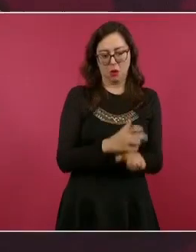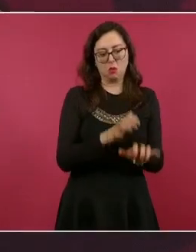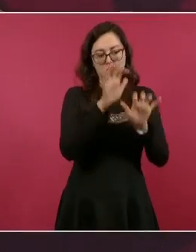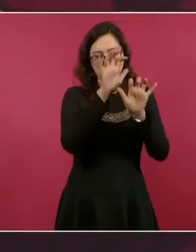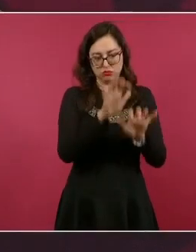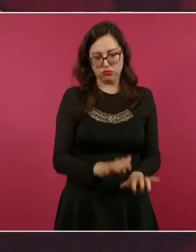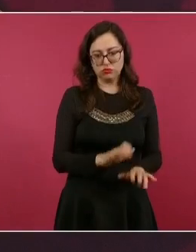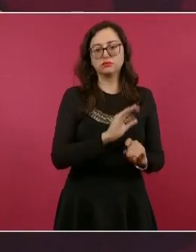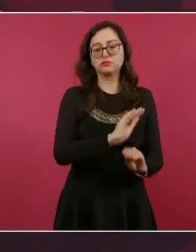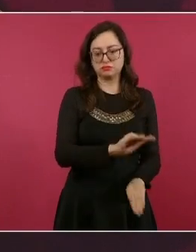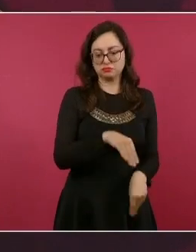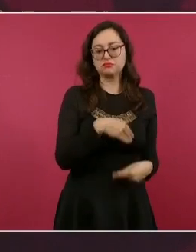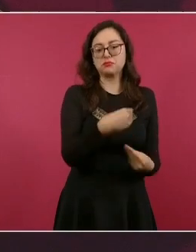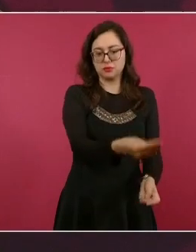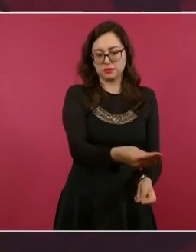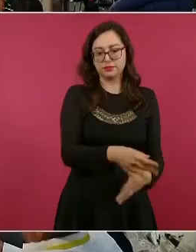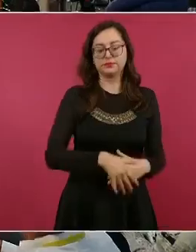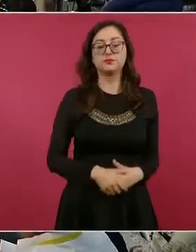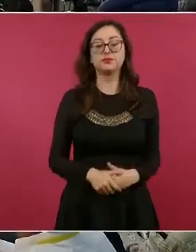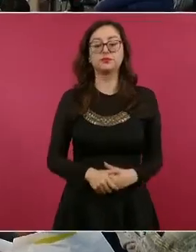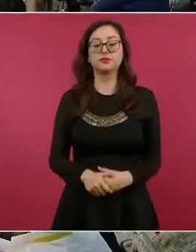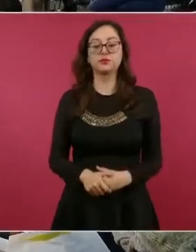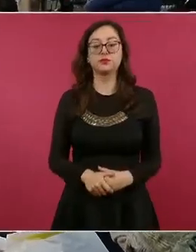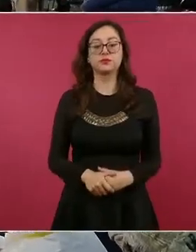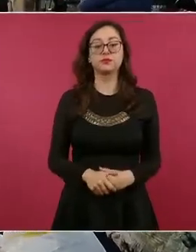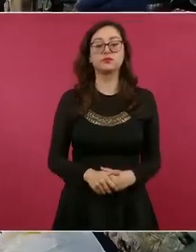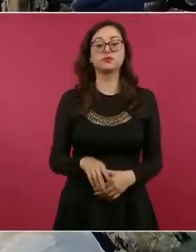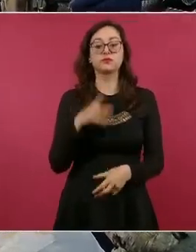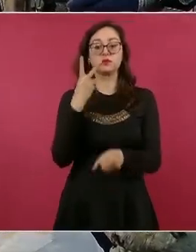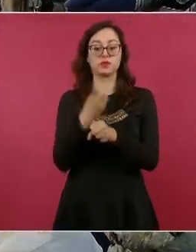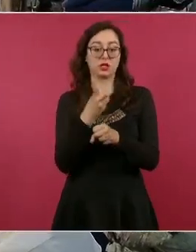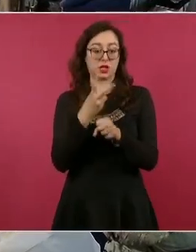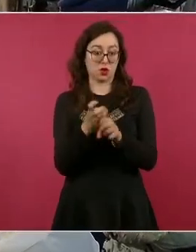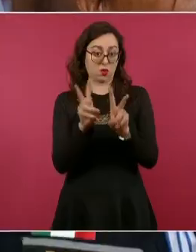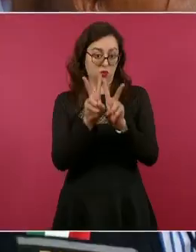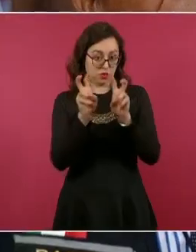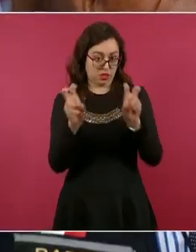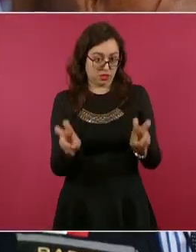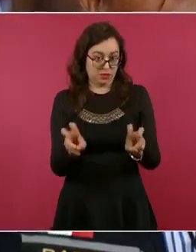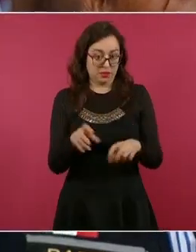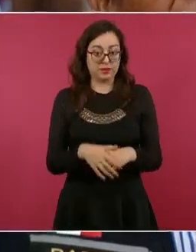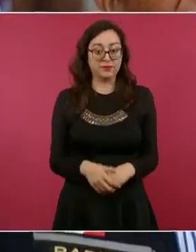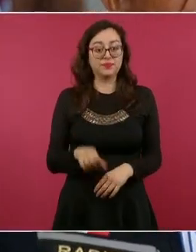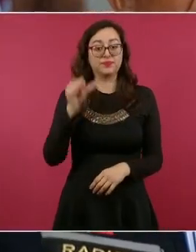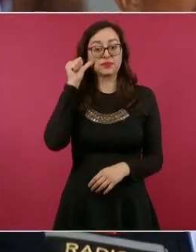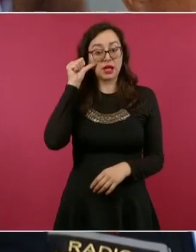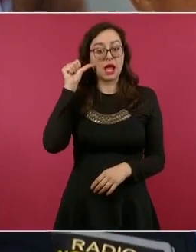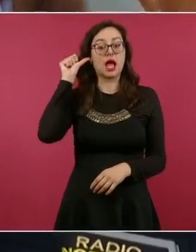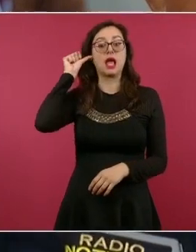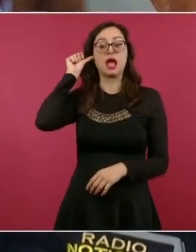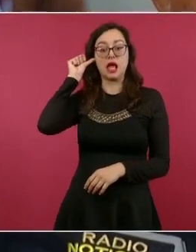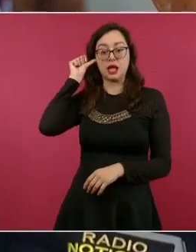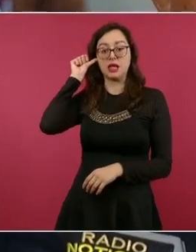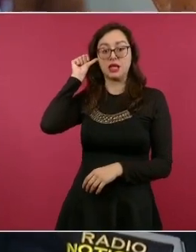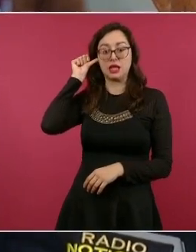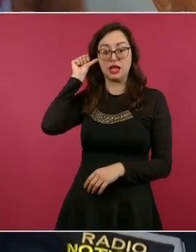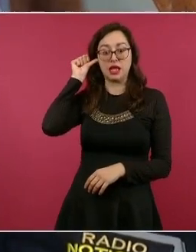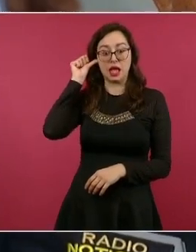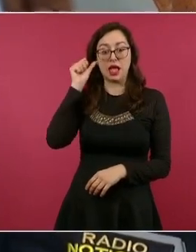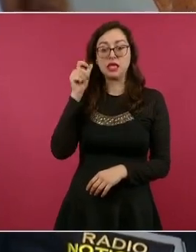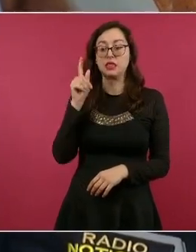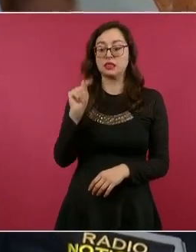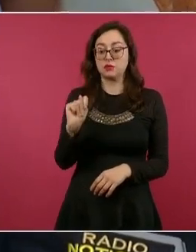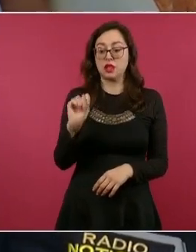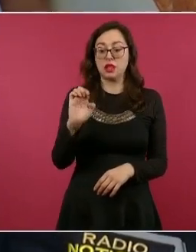los diplomáticos. Presidente, en un segundo tema, ayer hubo un incidente en donde se atacó a balazos a personal del Tribunal